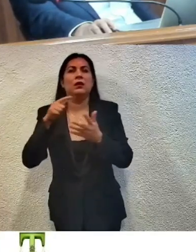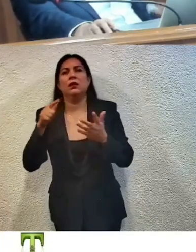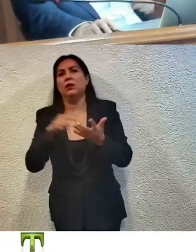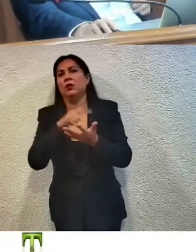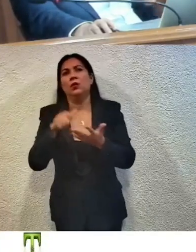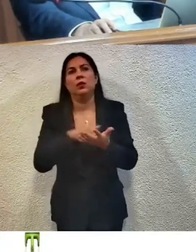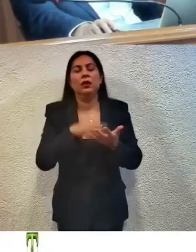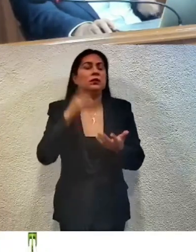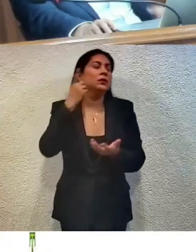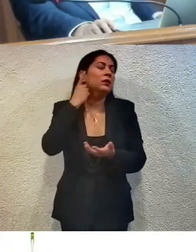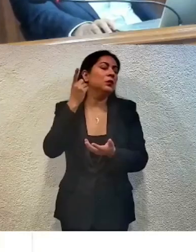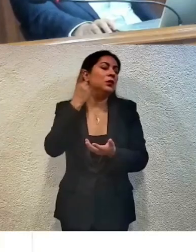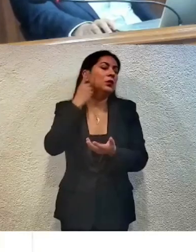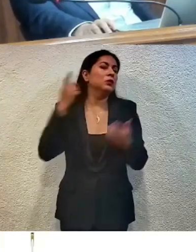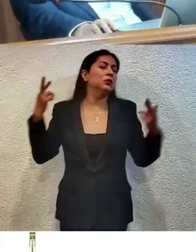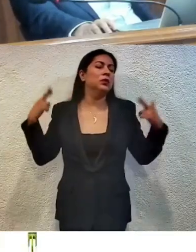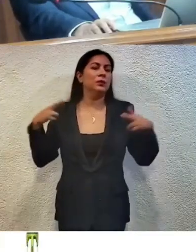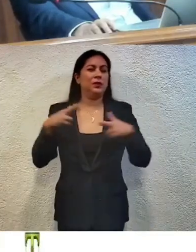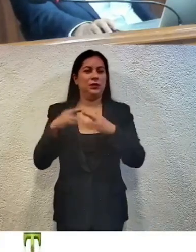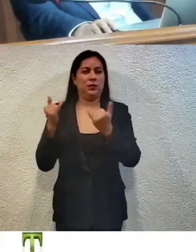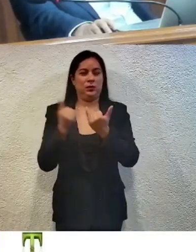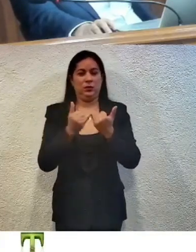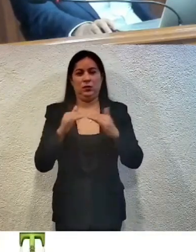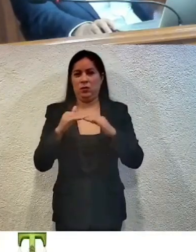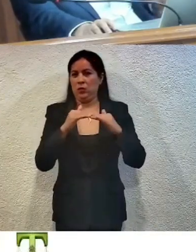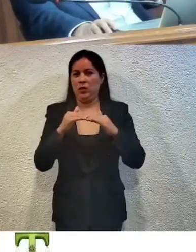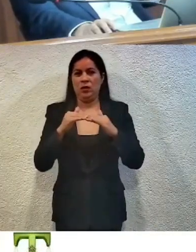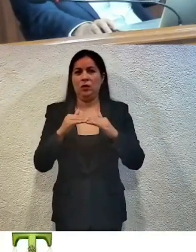de diputaciones de representación proporcional,